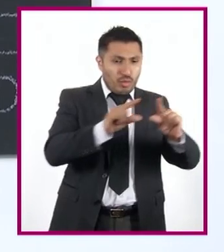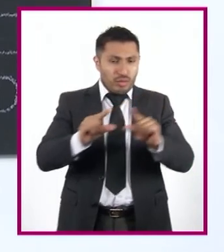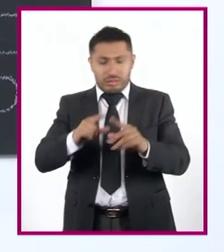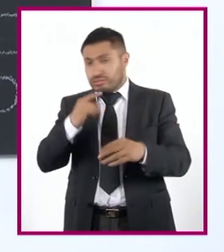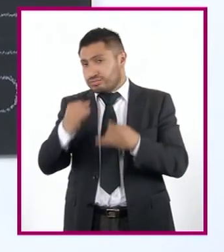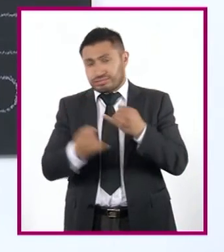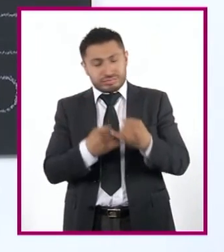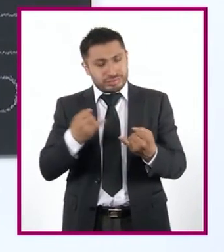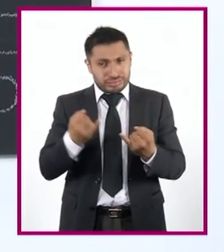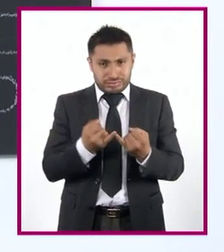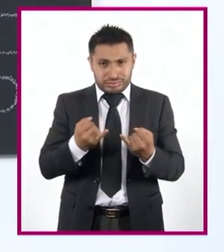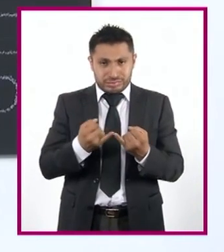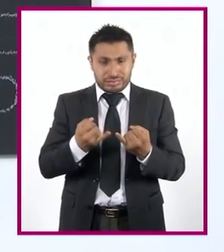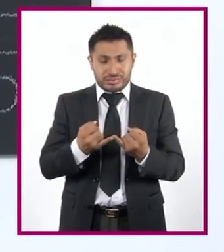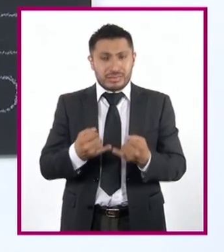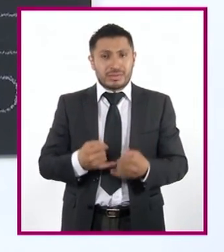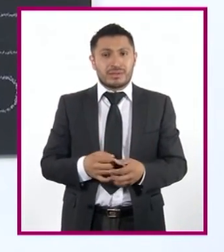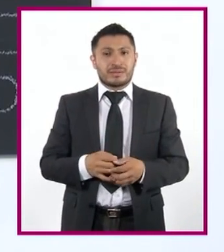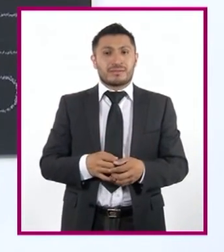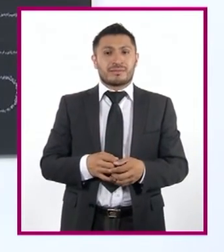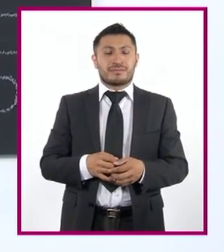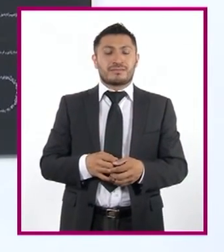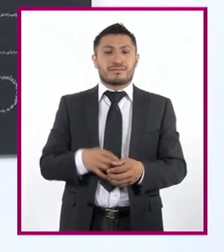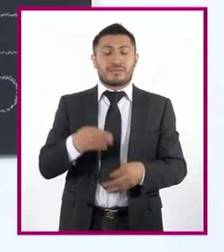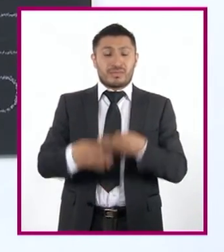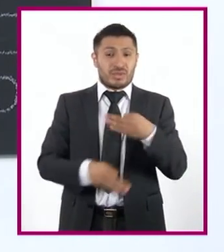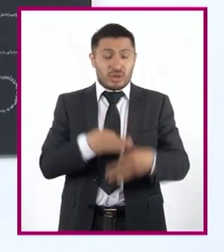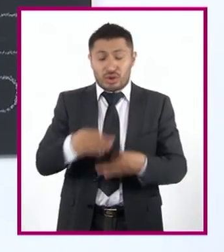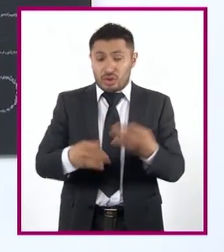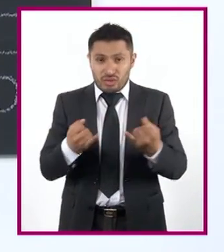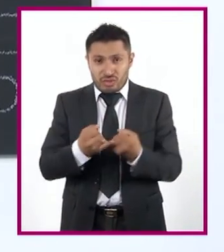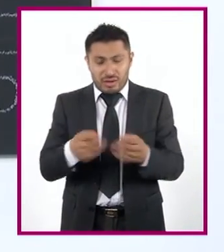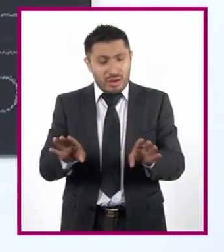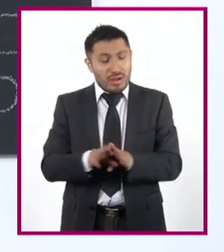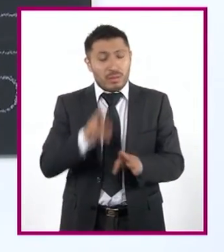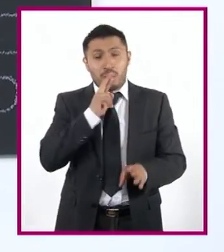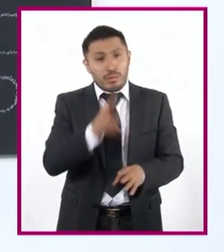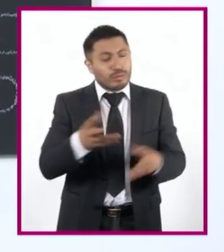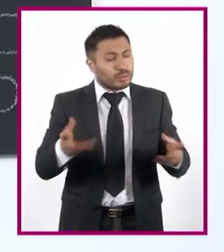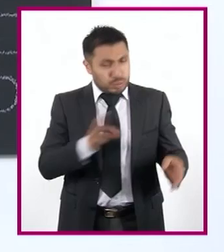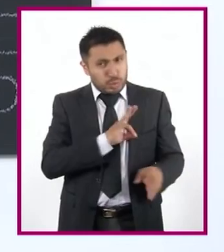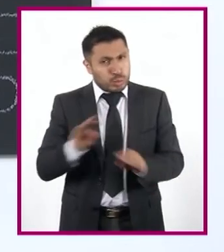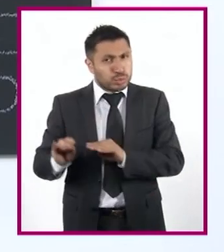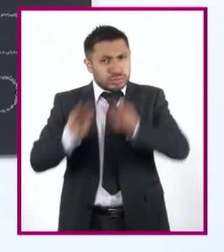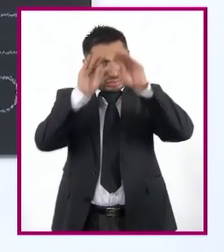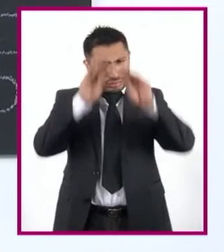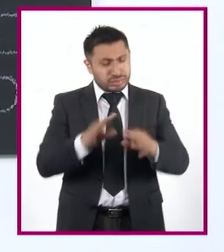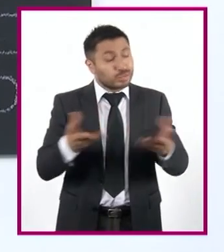¿Cómo les quedó su figura? ¿Lograron trasladarla? Recuerden que el